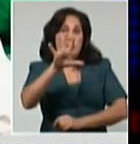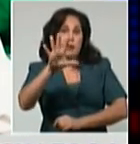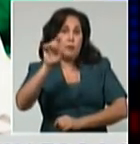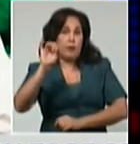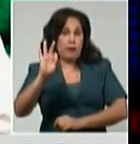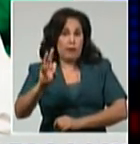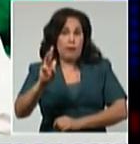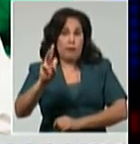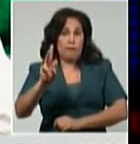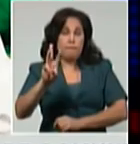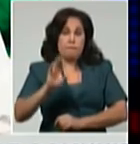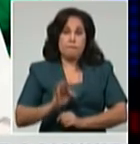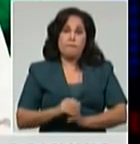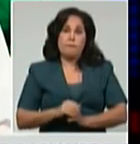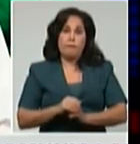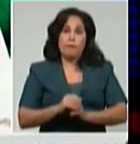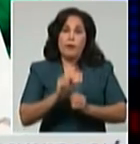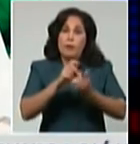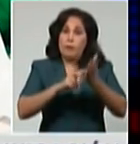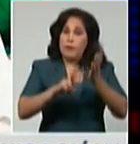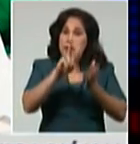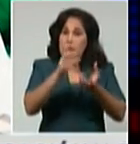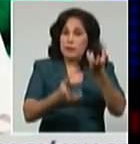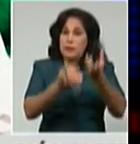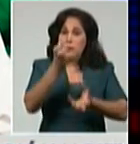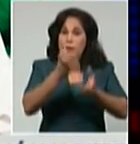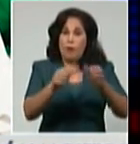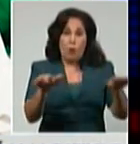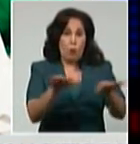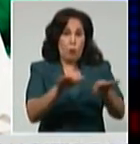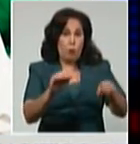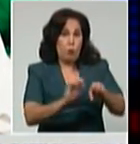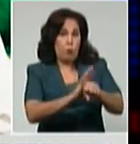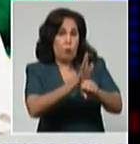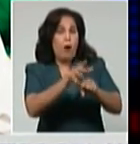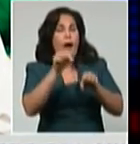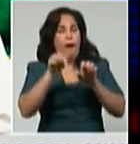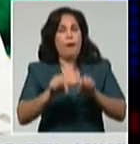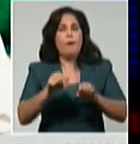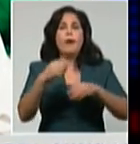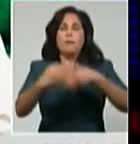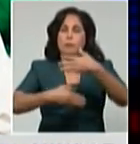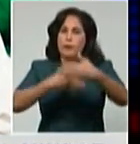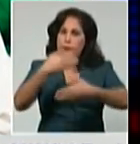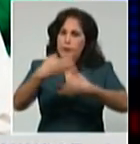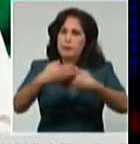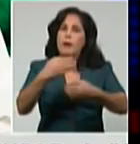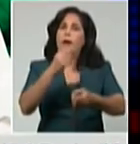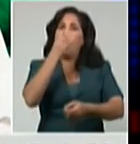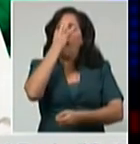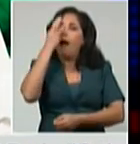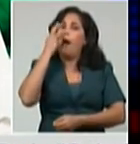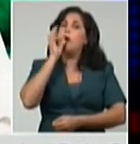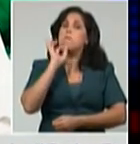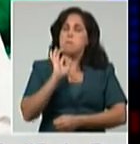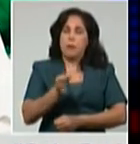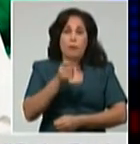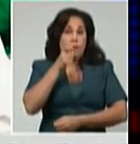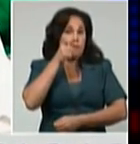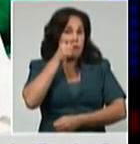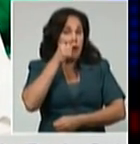353, de Cienfuegos, que aunque no tiene caso, pues de todas formas ellos mantienen una